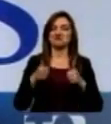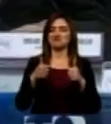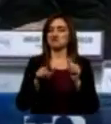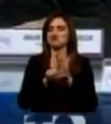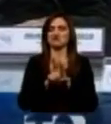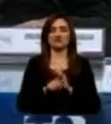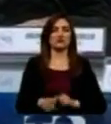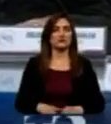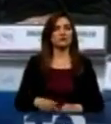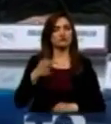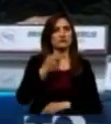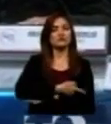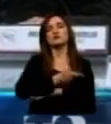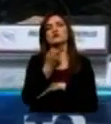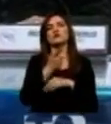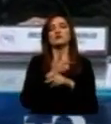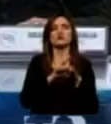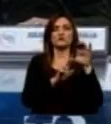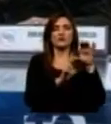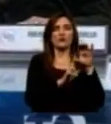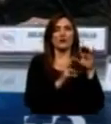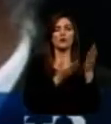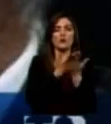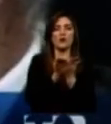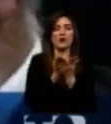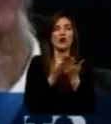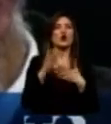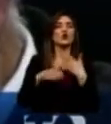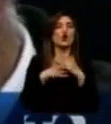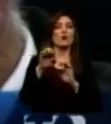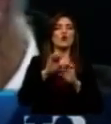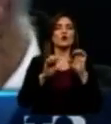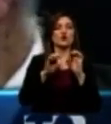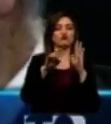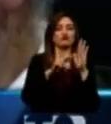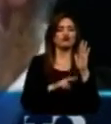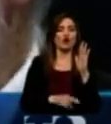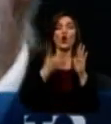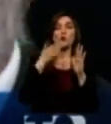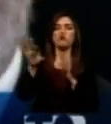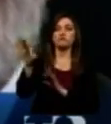legitimidad. En los próximos días el Consejo de Participación presentará los protocolos para seleccionar a